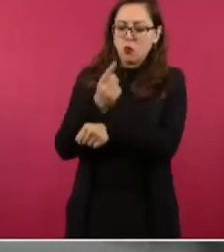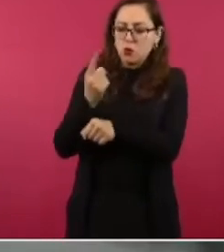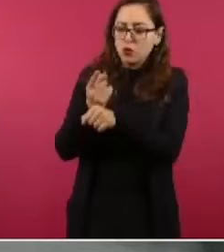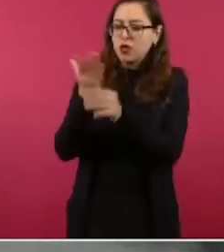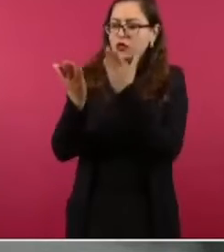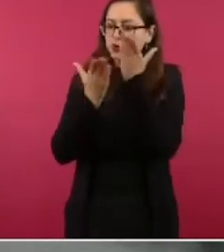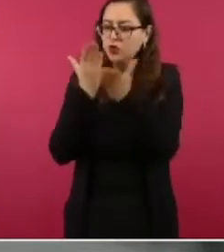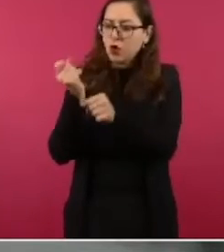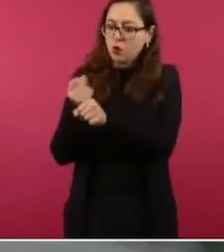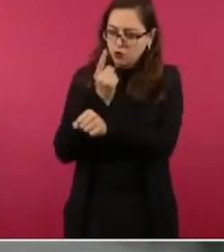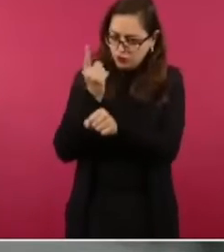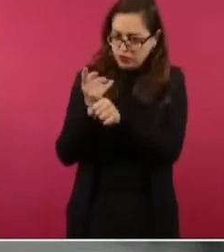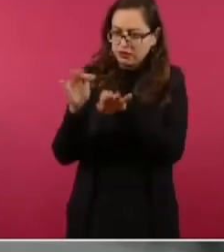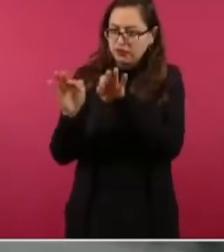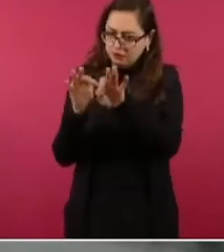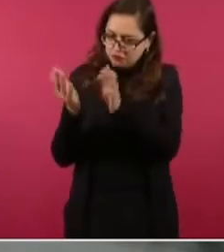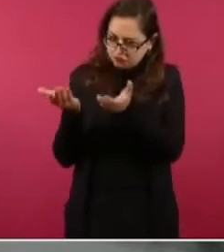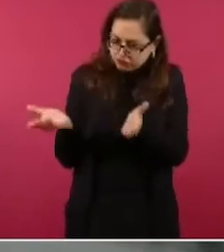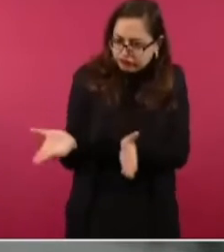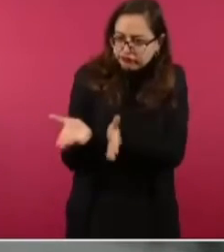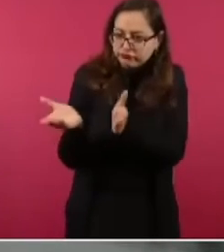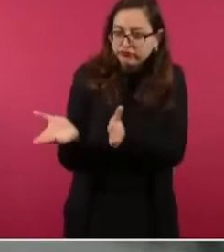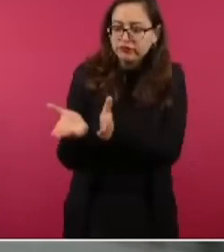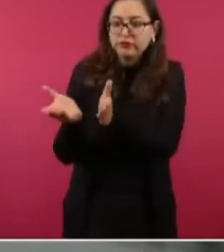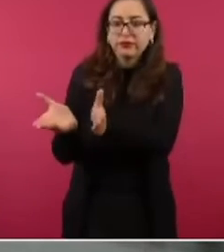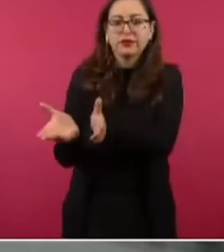cosas cambian,